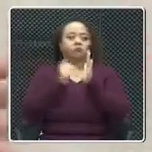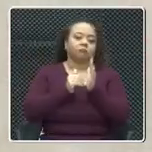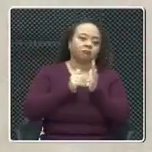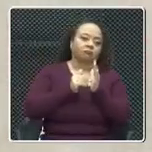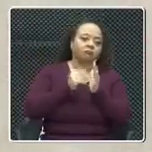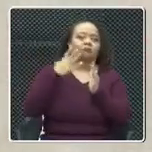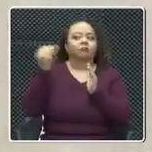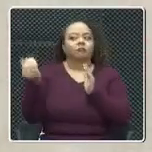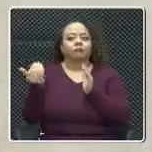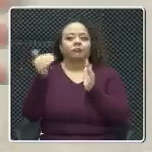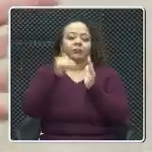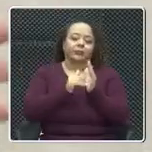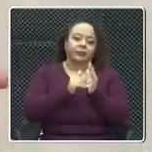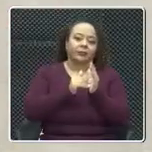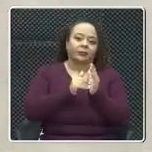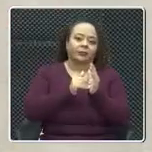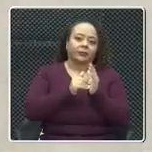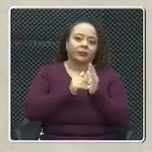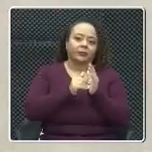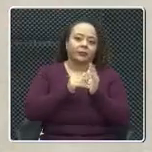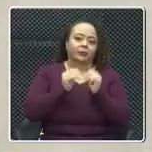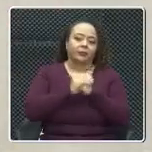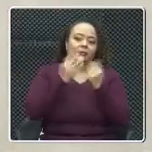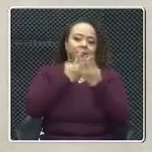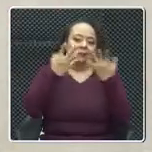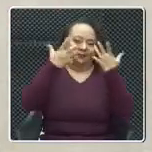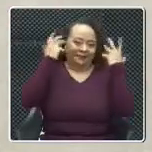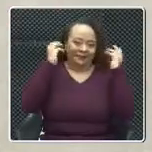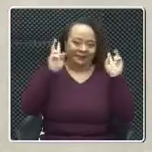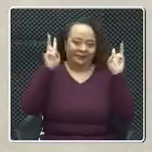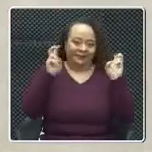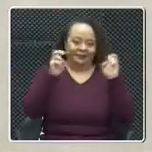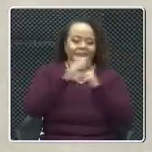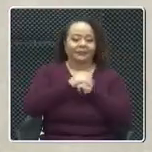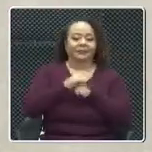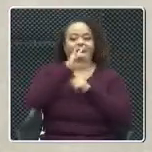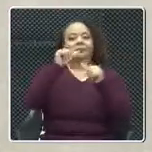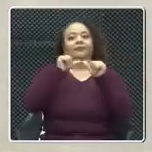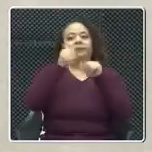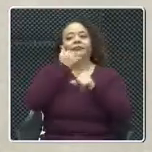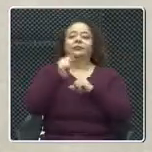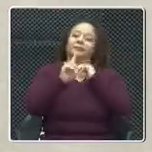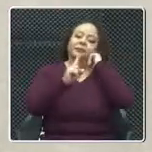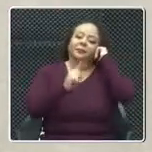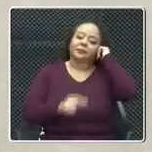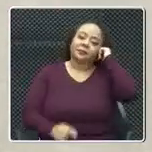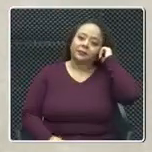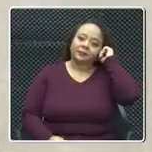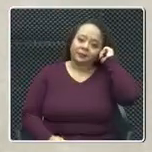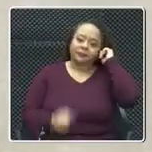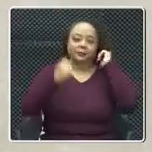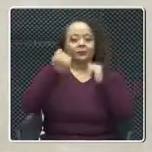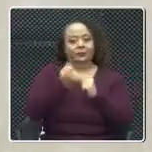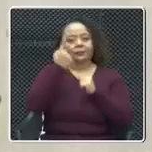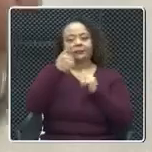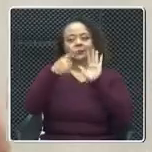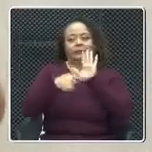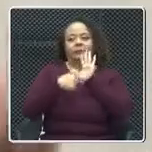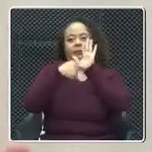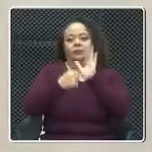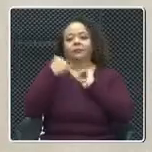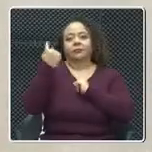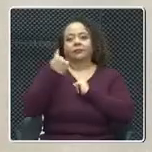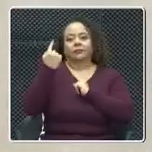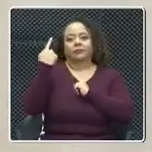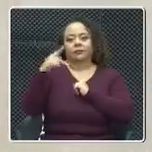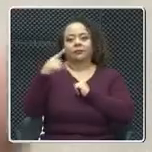vuelva a la jaula de los leones, ¿verdad? Claro, y va a seguir mejor, ¿no? Entendemos que la exposición constante